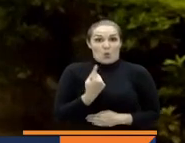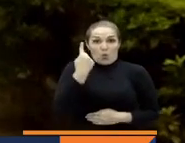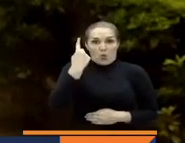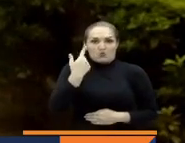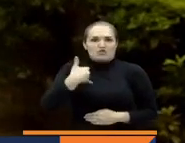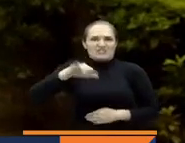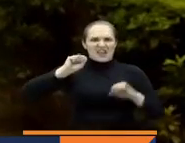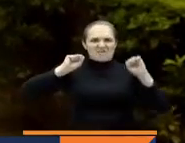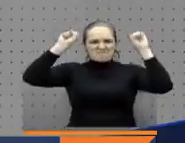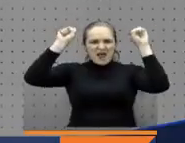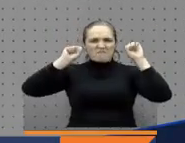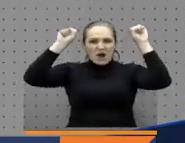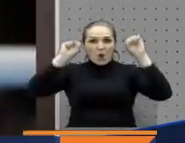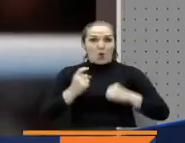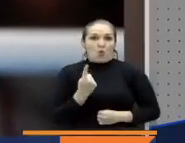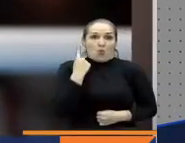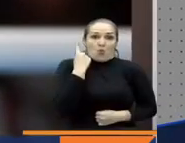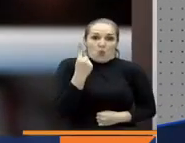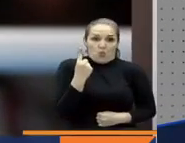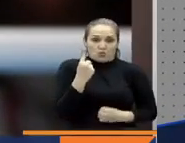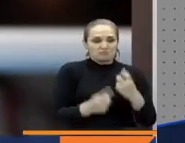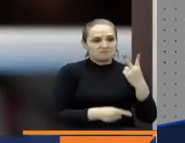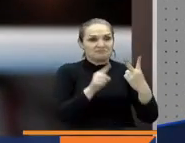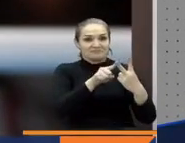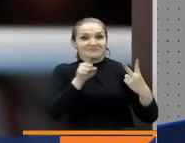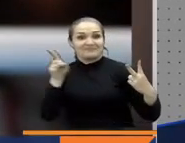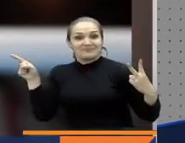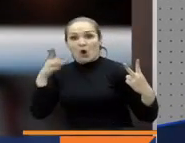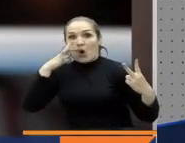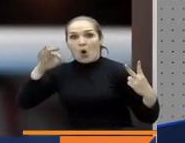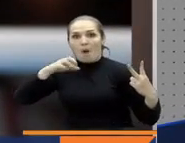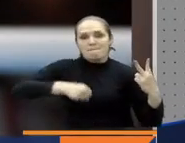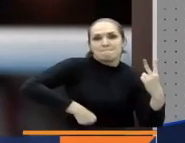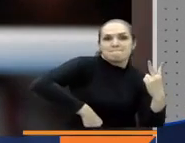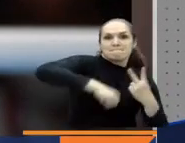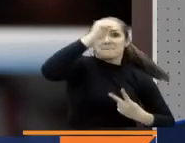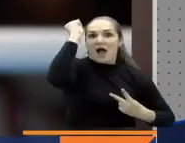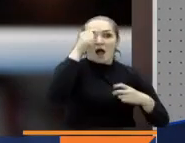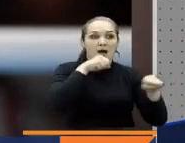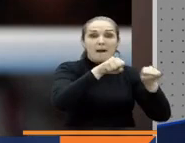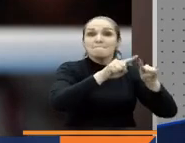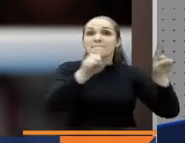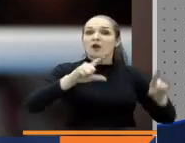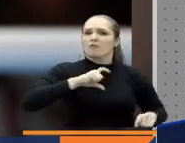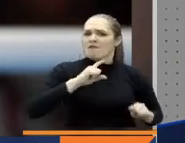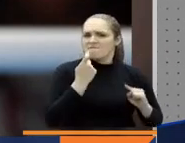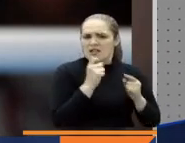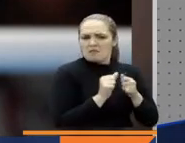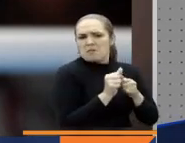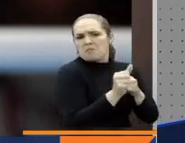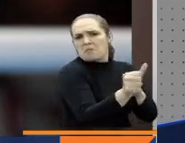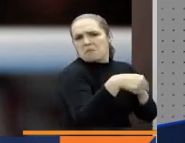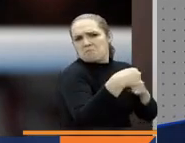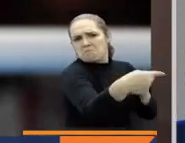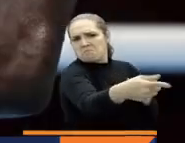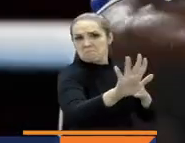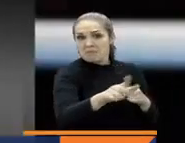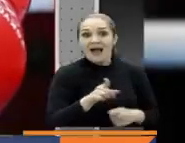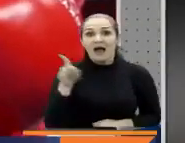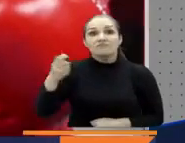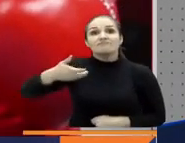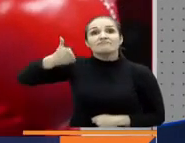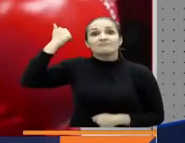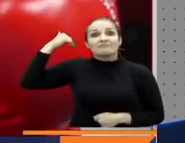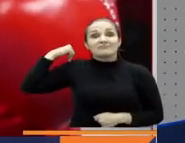ya ganador en su primer combate a Juvergen Martínez. Este caballero que ya dio muestra de su calidad y condición en Río de Janeiro